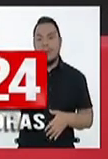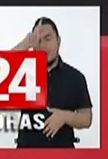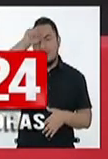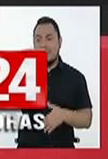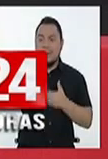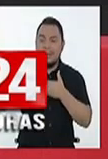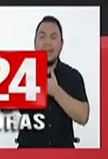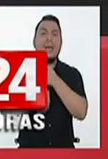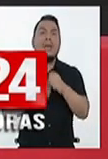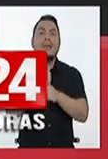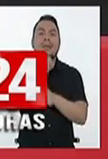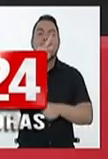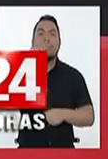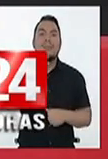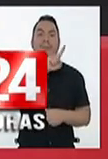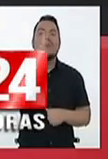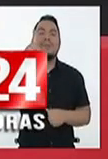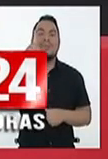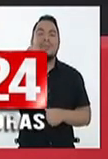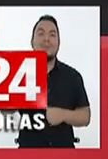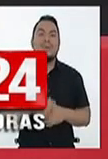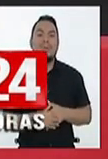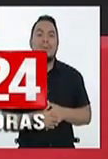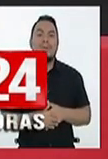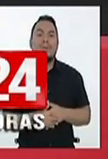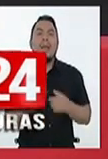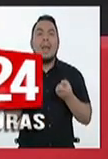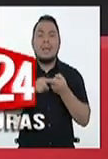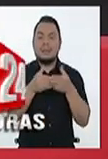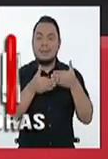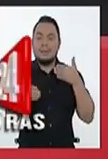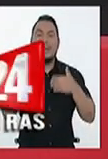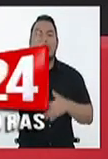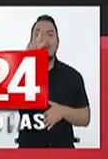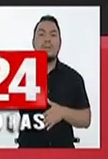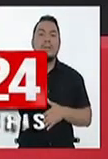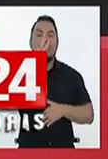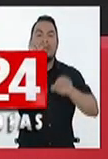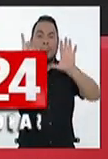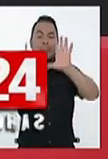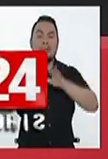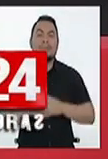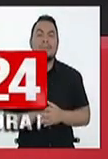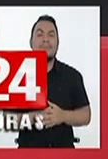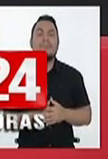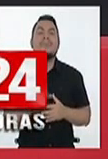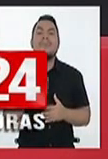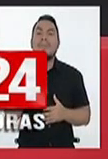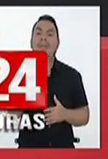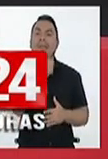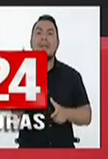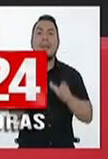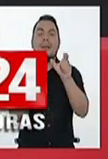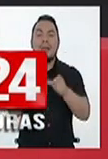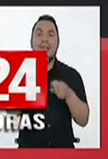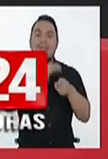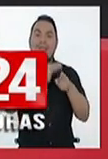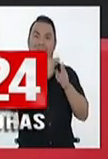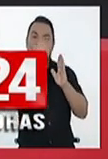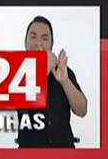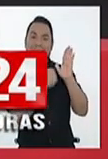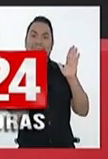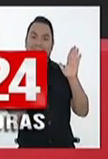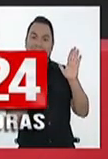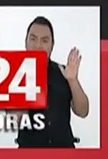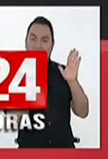esta ceremonia muy importante, por supuesto, y de la cual le vamos a traer detalles en instantes aquí en 24 horas